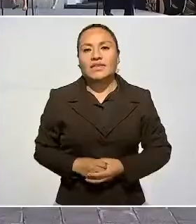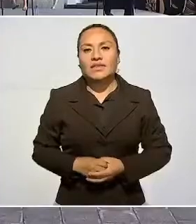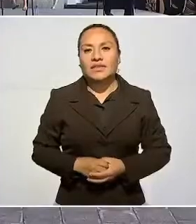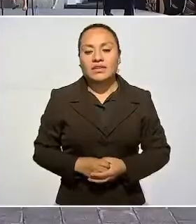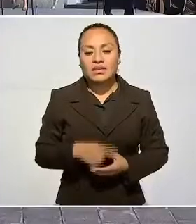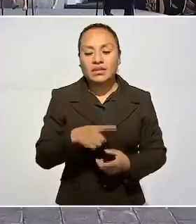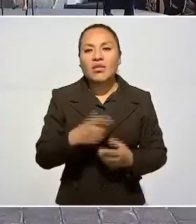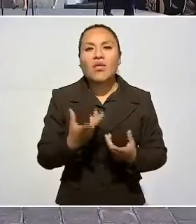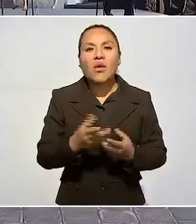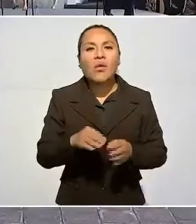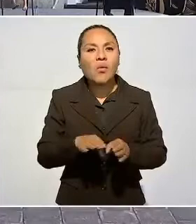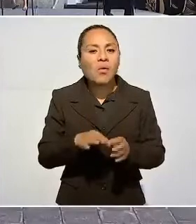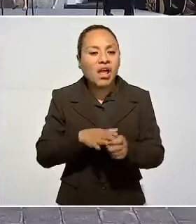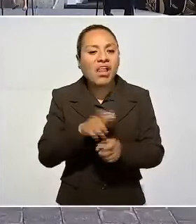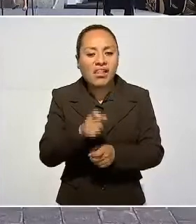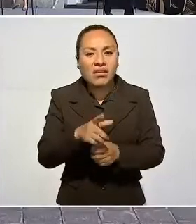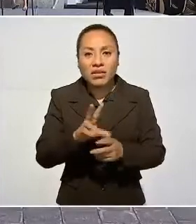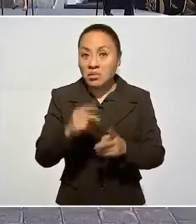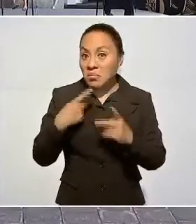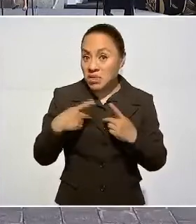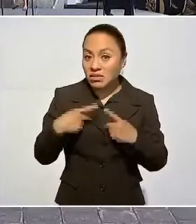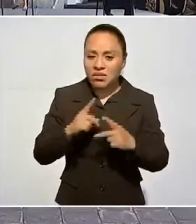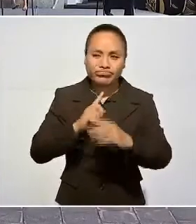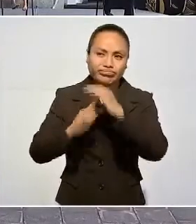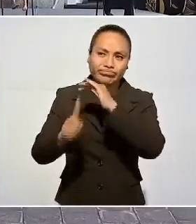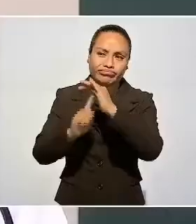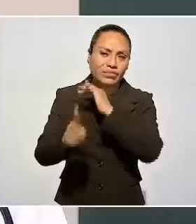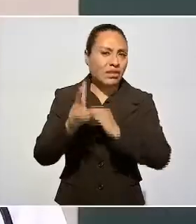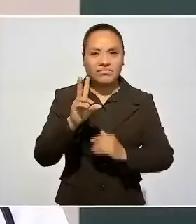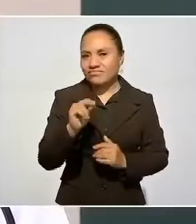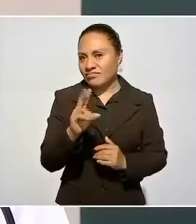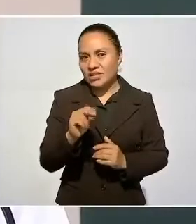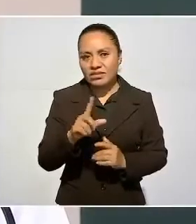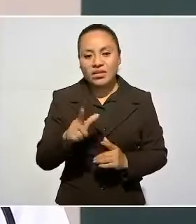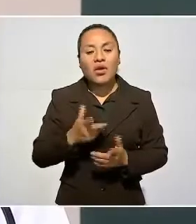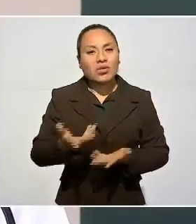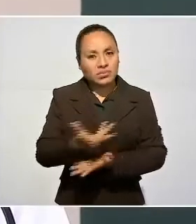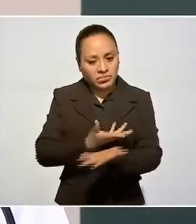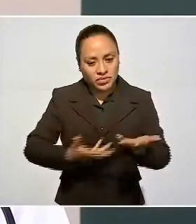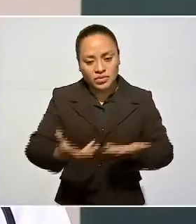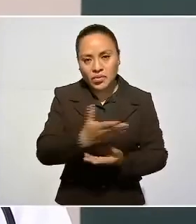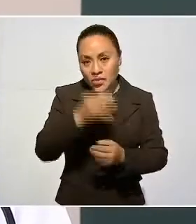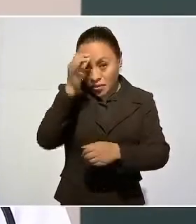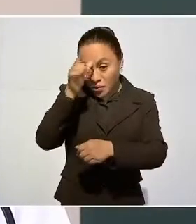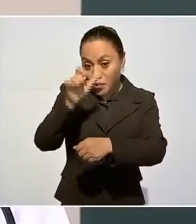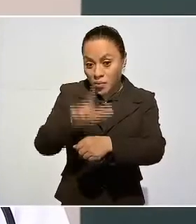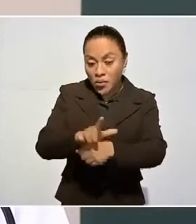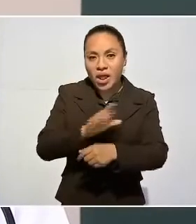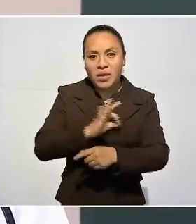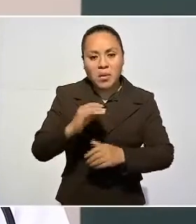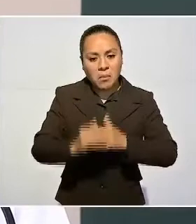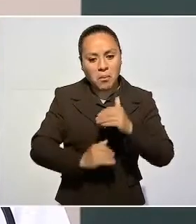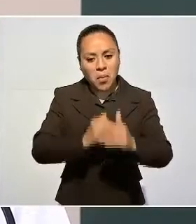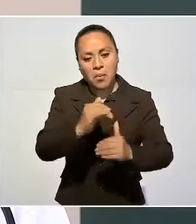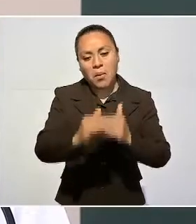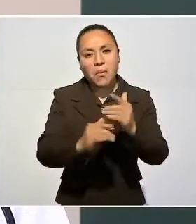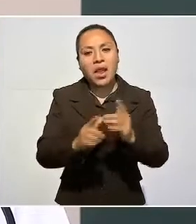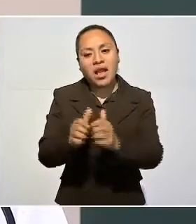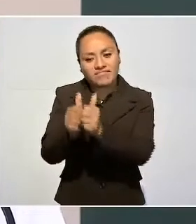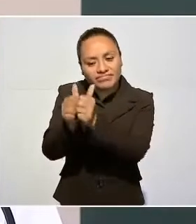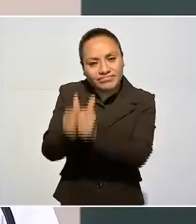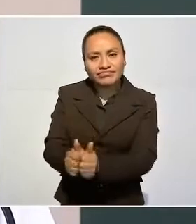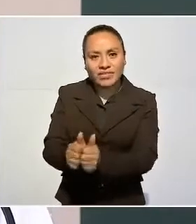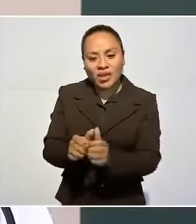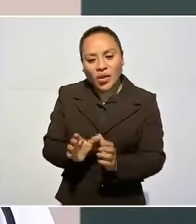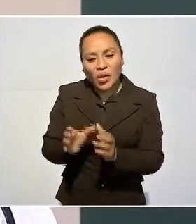es detener el flujo migratorio y que las nuevas generaciones se desarrollen social, cultural y profesionalmente desde sus comunidades